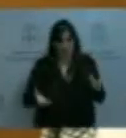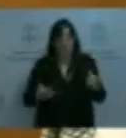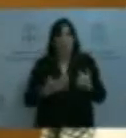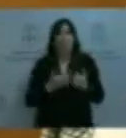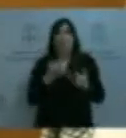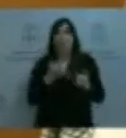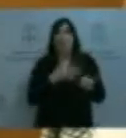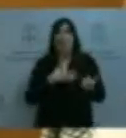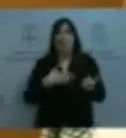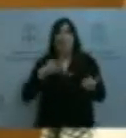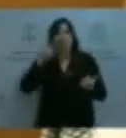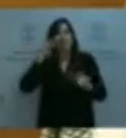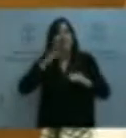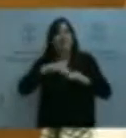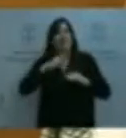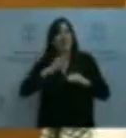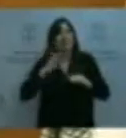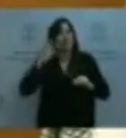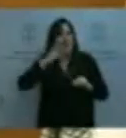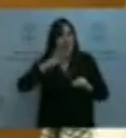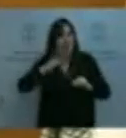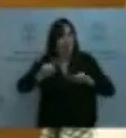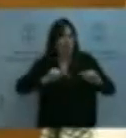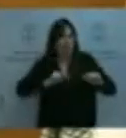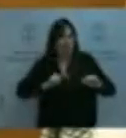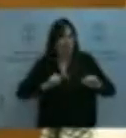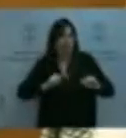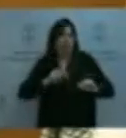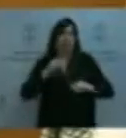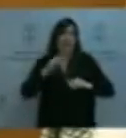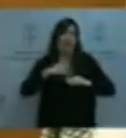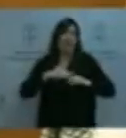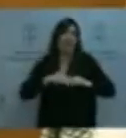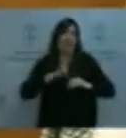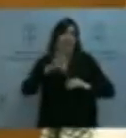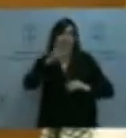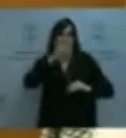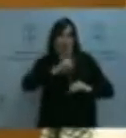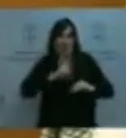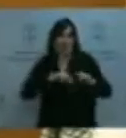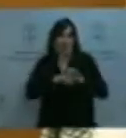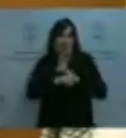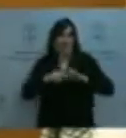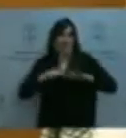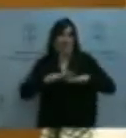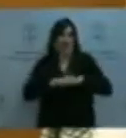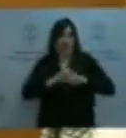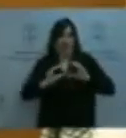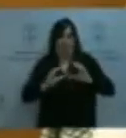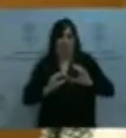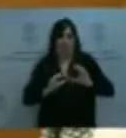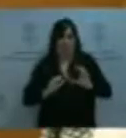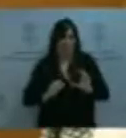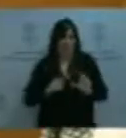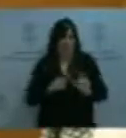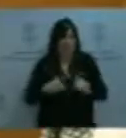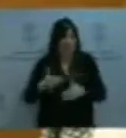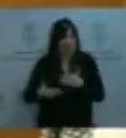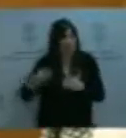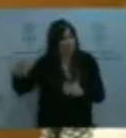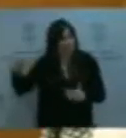directivos y un mínimo de 5 años en gestión de redes de comunicaciones. Le hago esta reflexión porque ya en otro proceso tuvimos esta polémica. Yo nunca entendí que